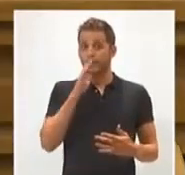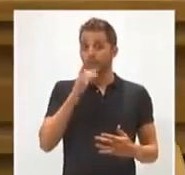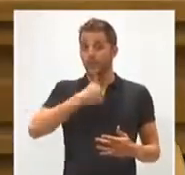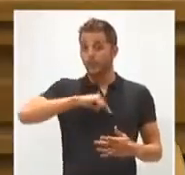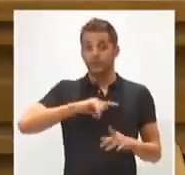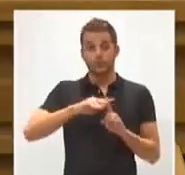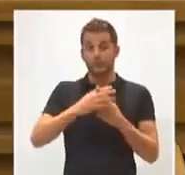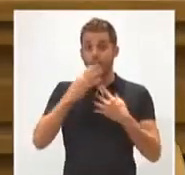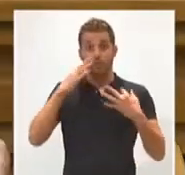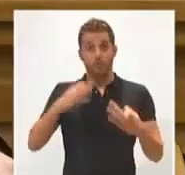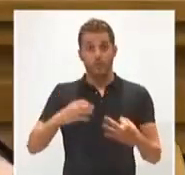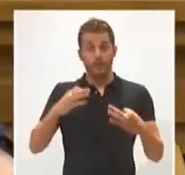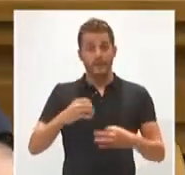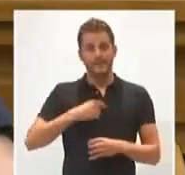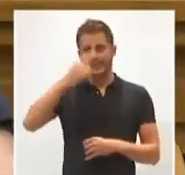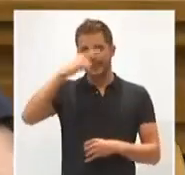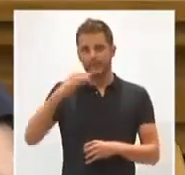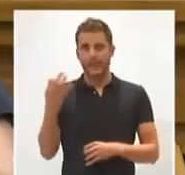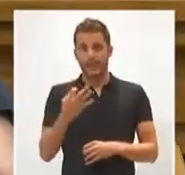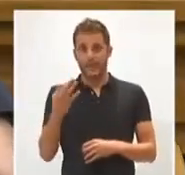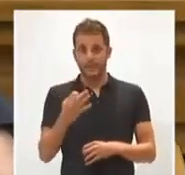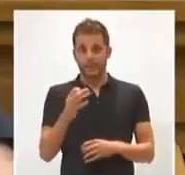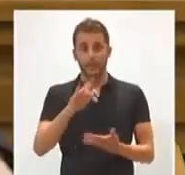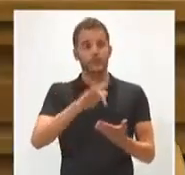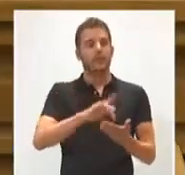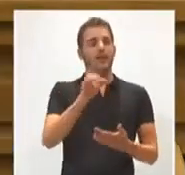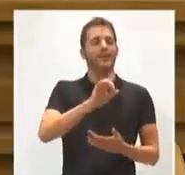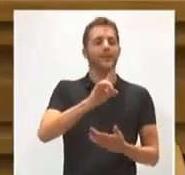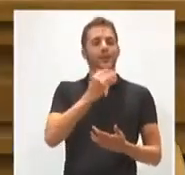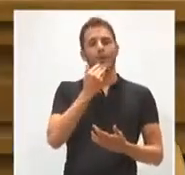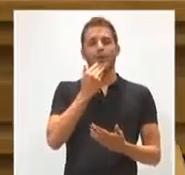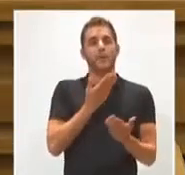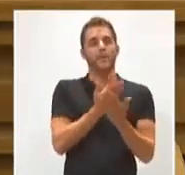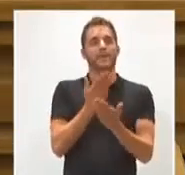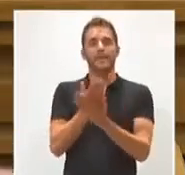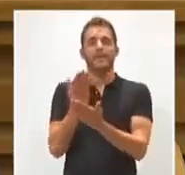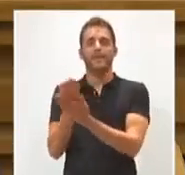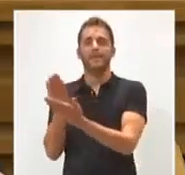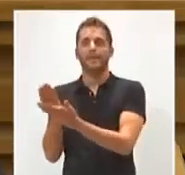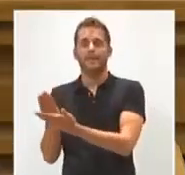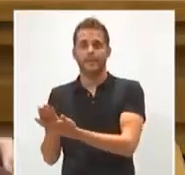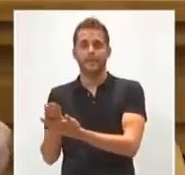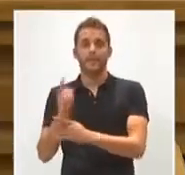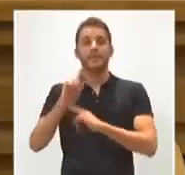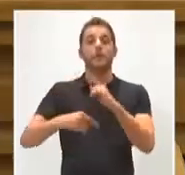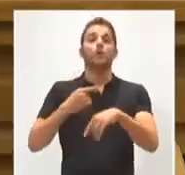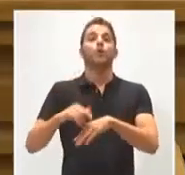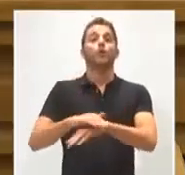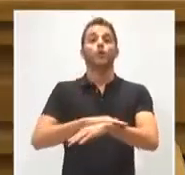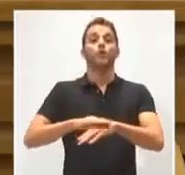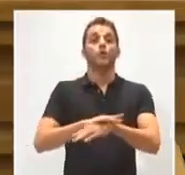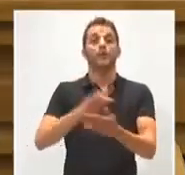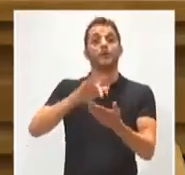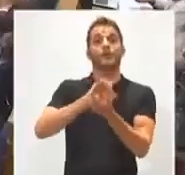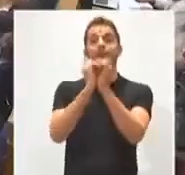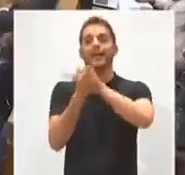menos los que han instado a escribir cartas a los reyes magos pero cuando se han puesto a gobernar en esto al menos los